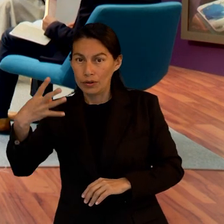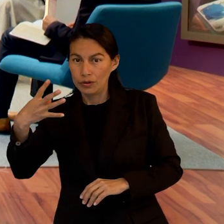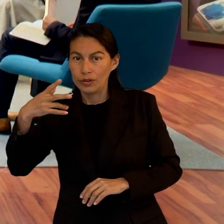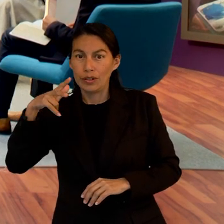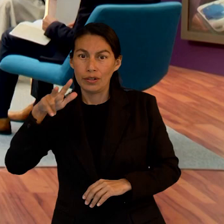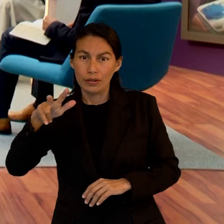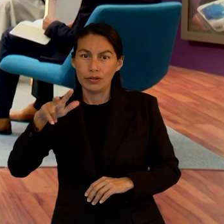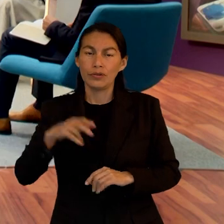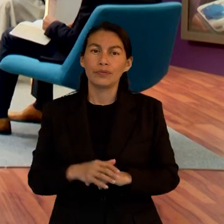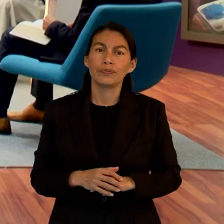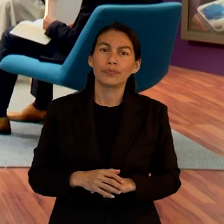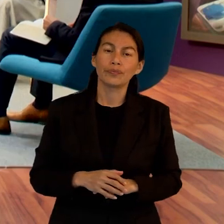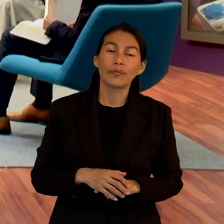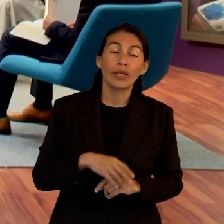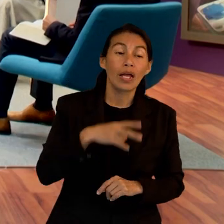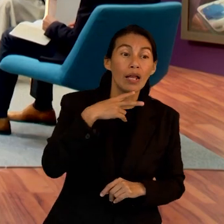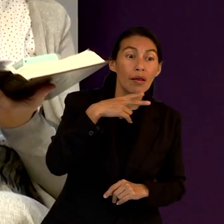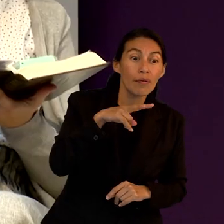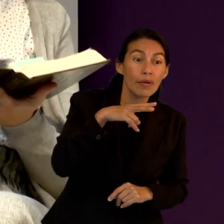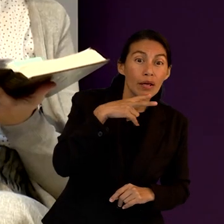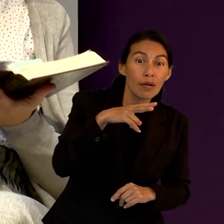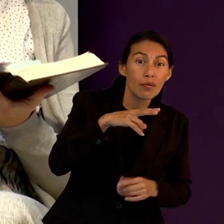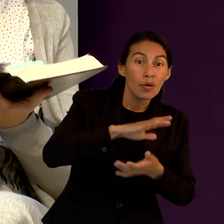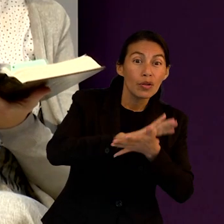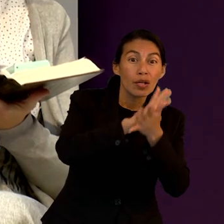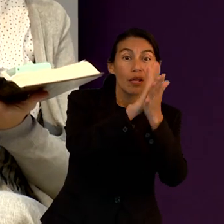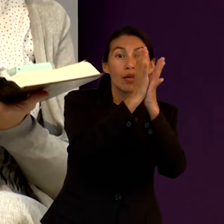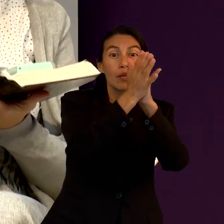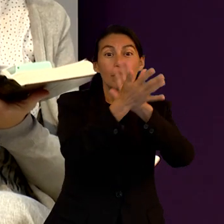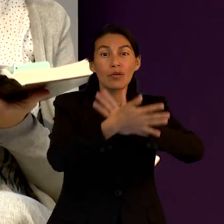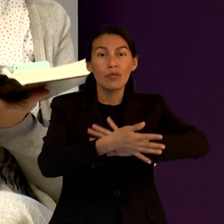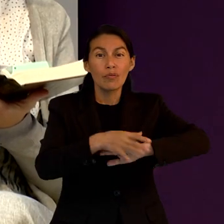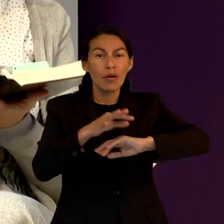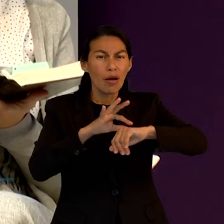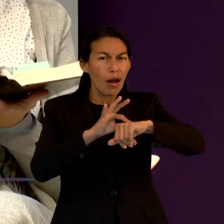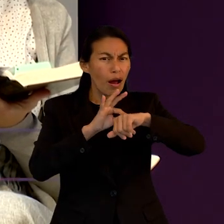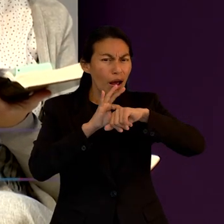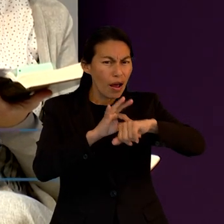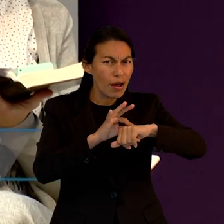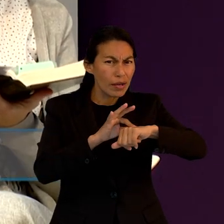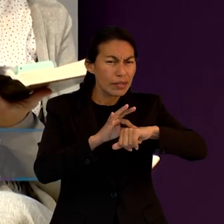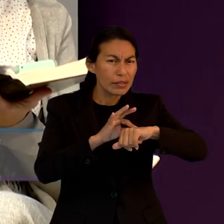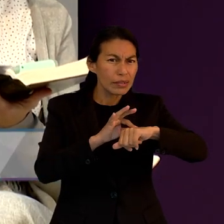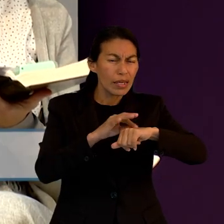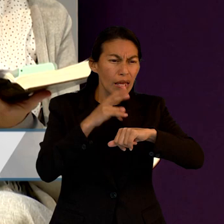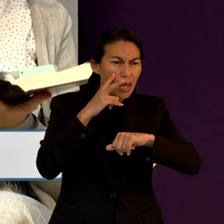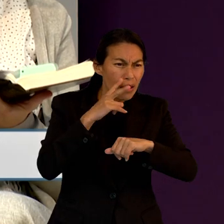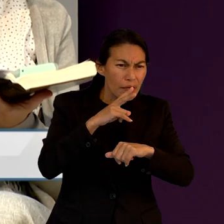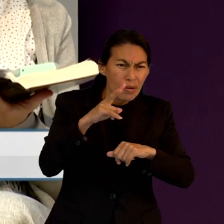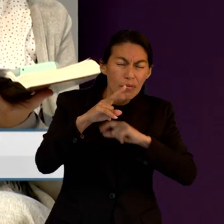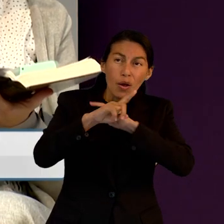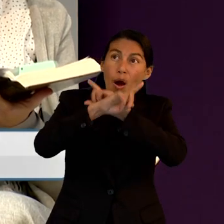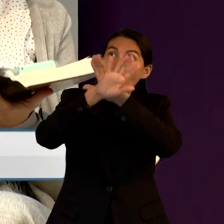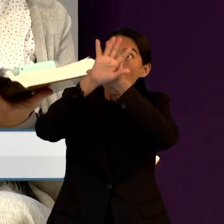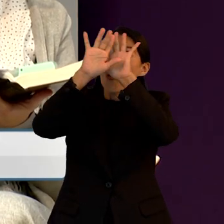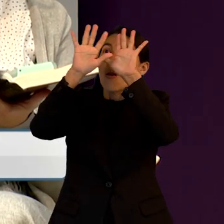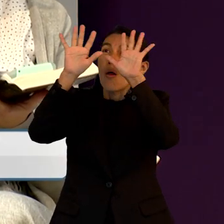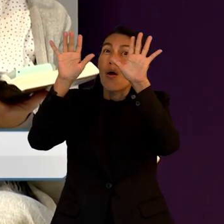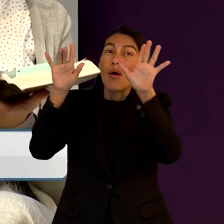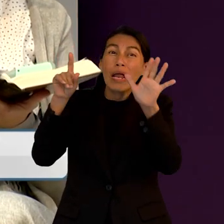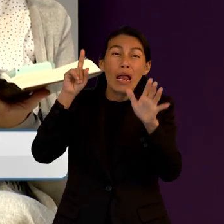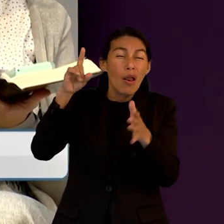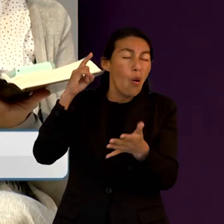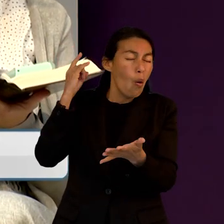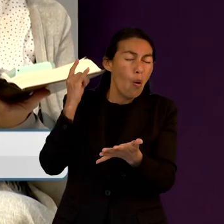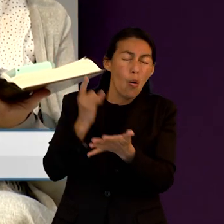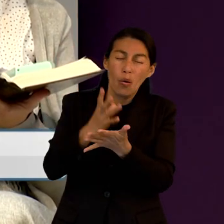11 14 18 dice y a que el verbo fue hecho carne y habitó entre nosotros y vimos su gloria